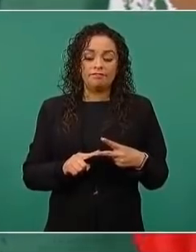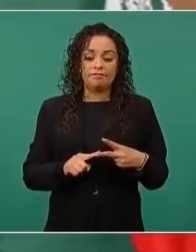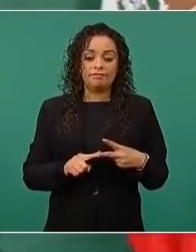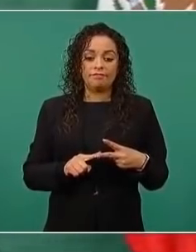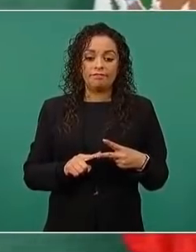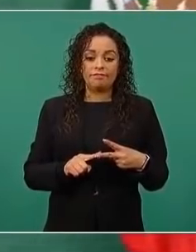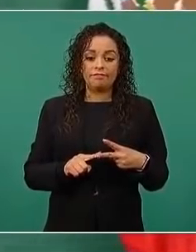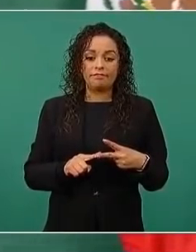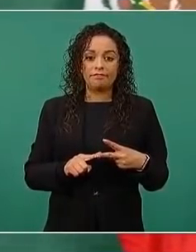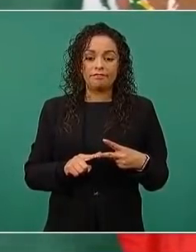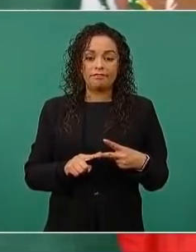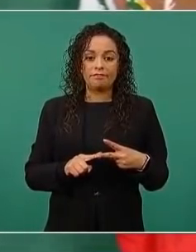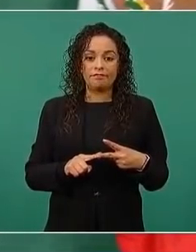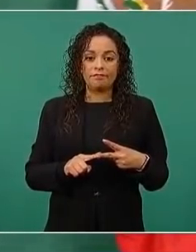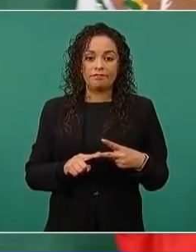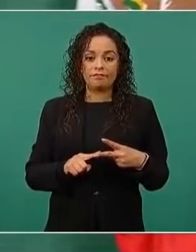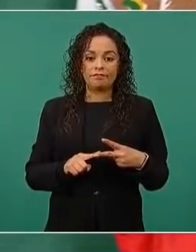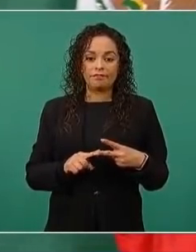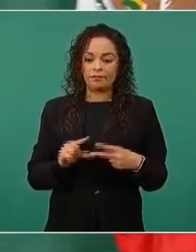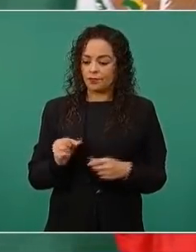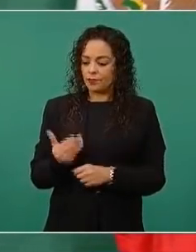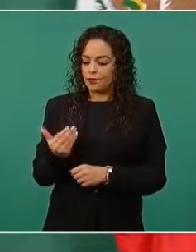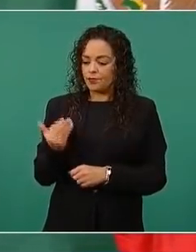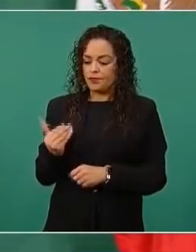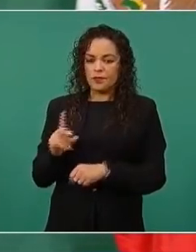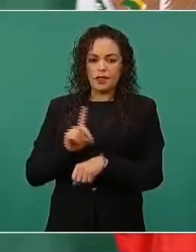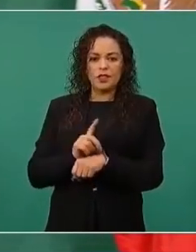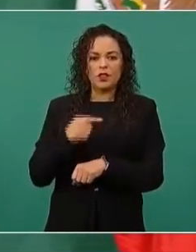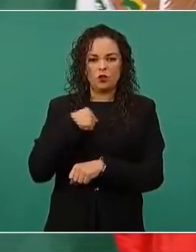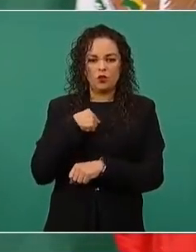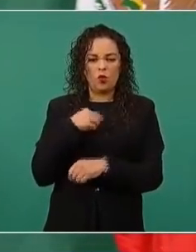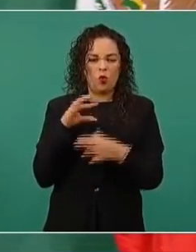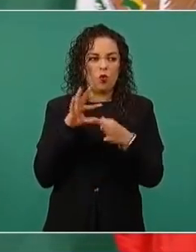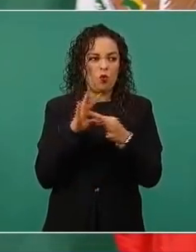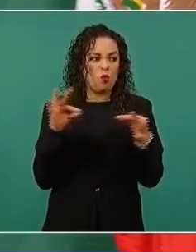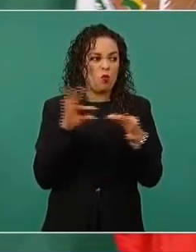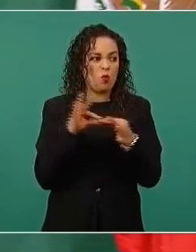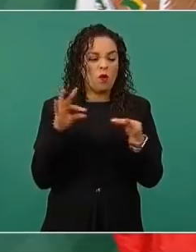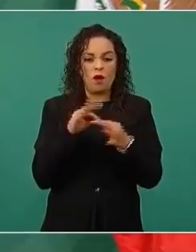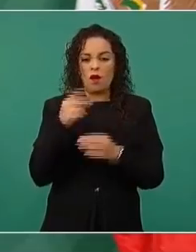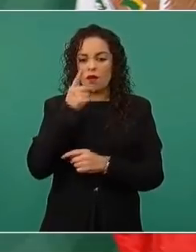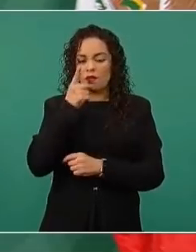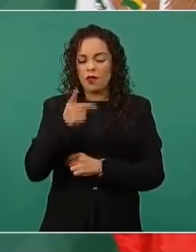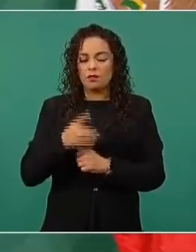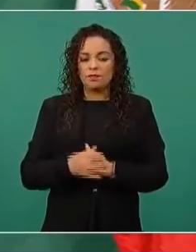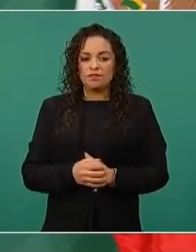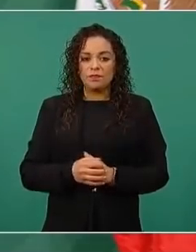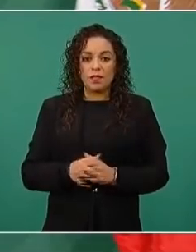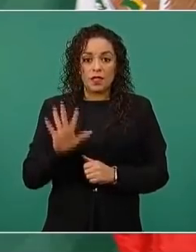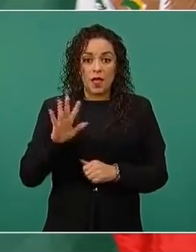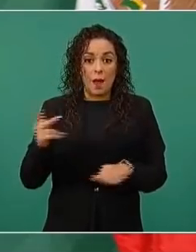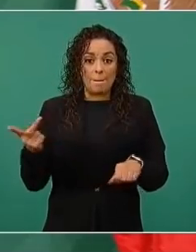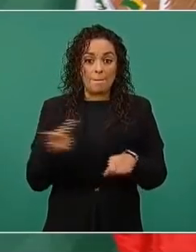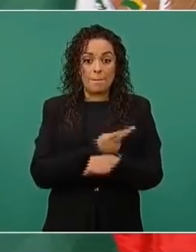hablaba hace unos días de que después del Porfiriato